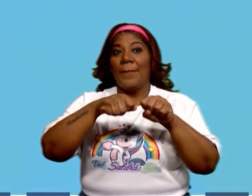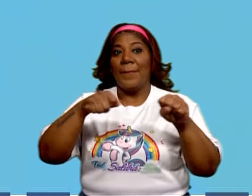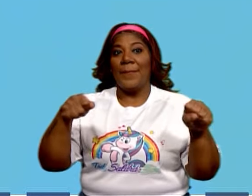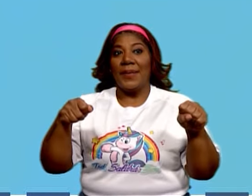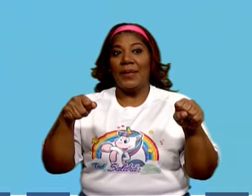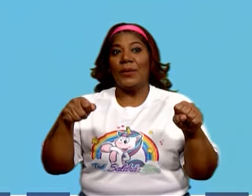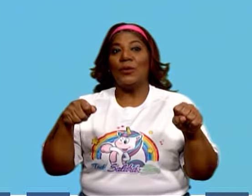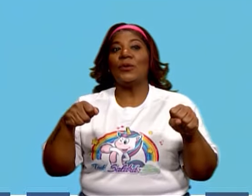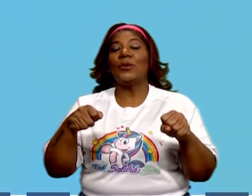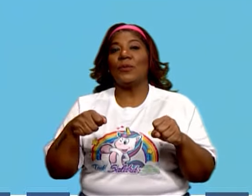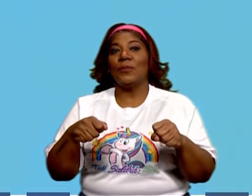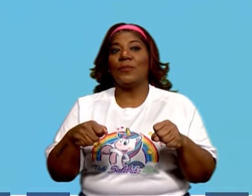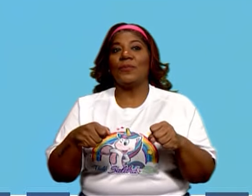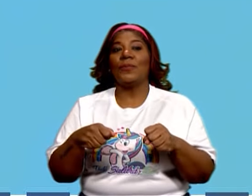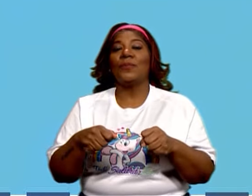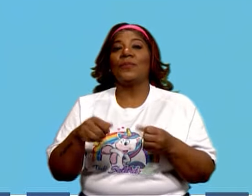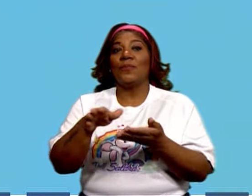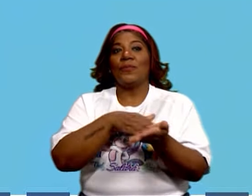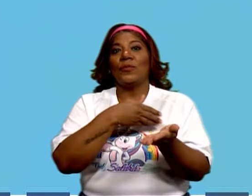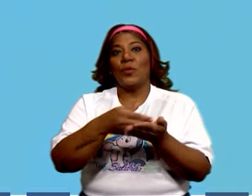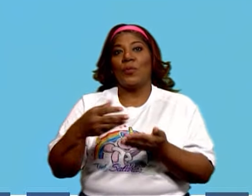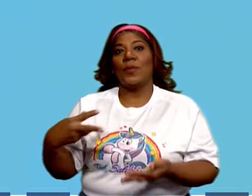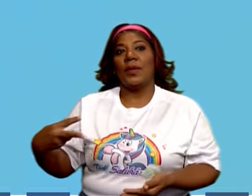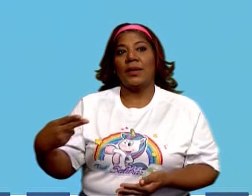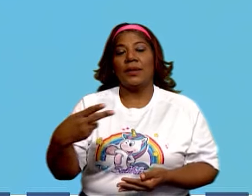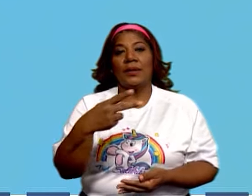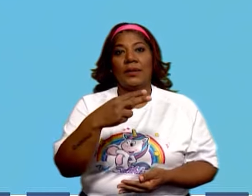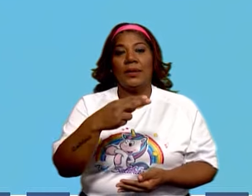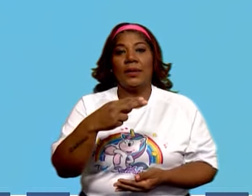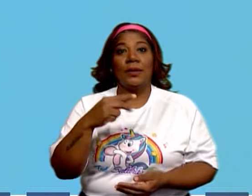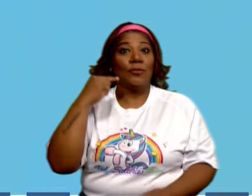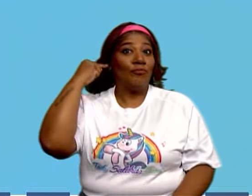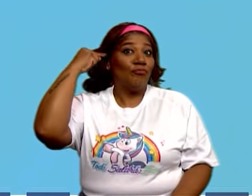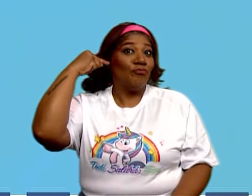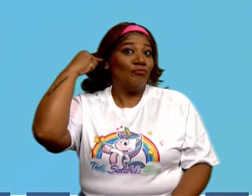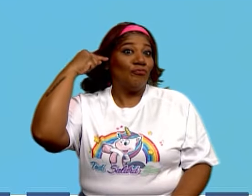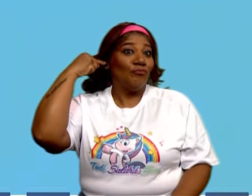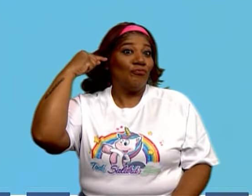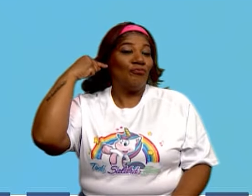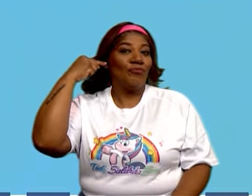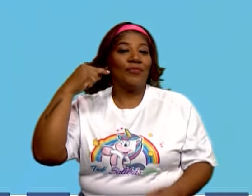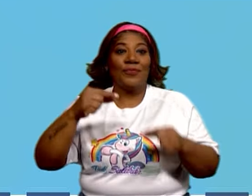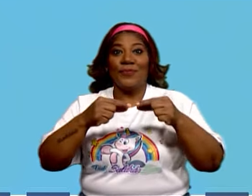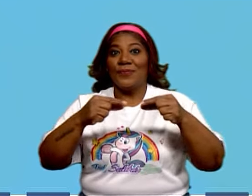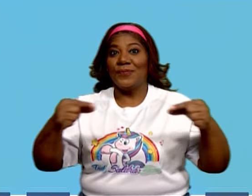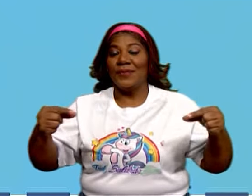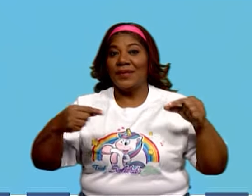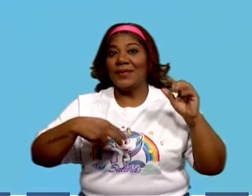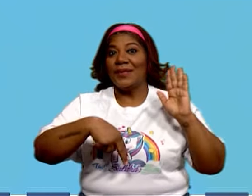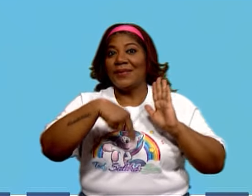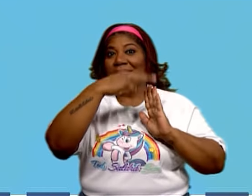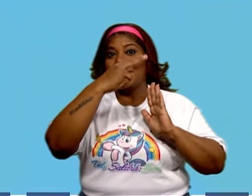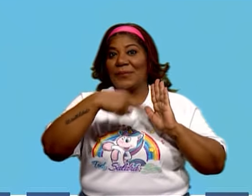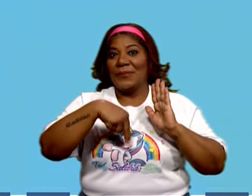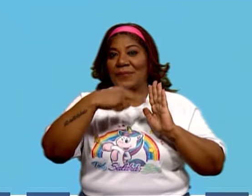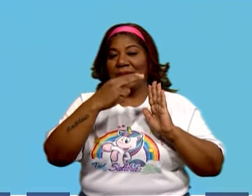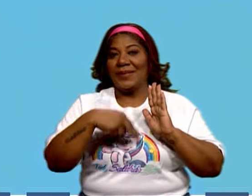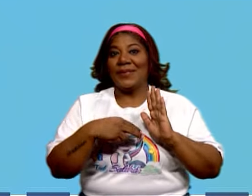colores, goma, tijera, los palillitos de oído, regla y